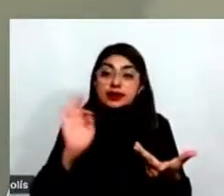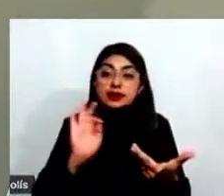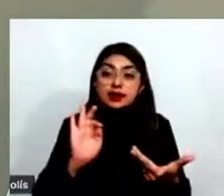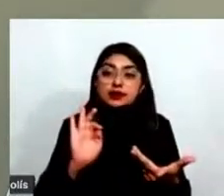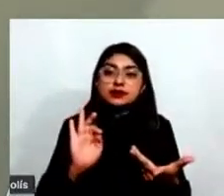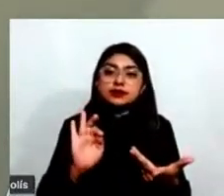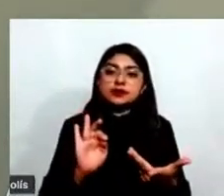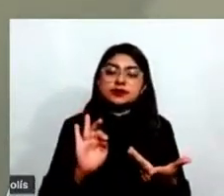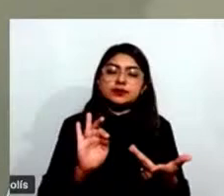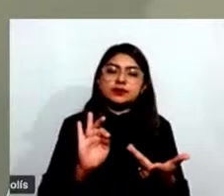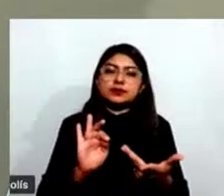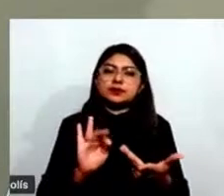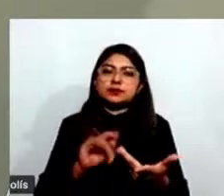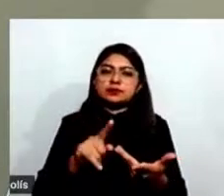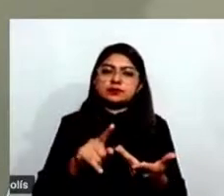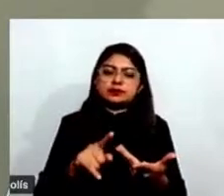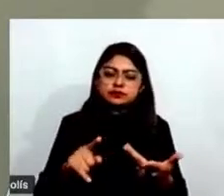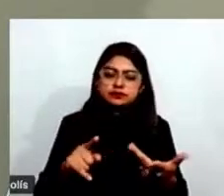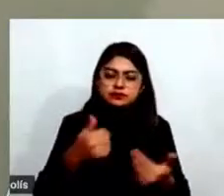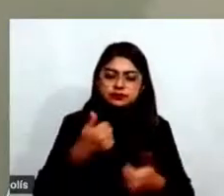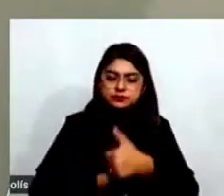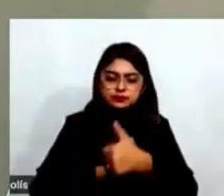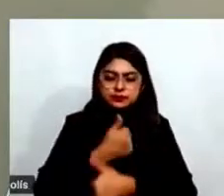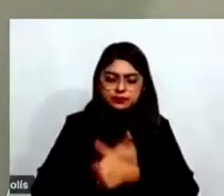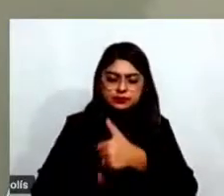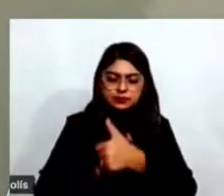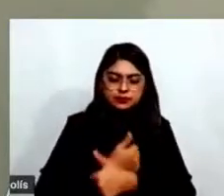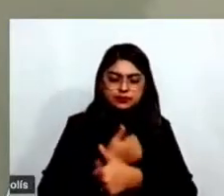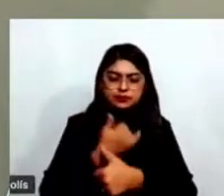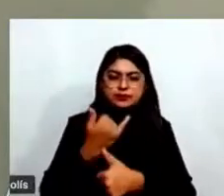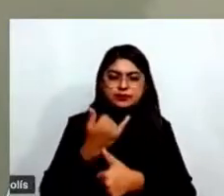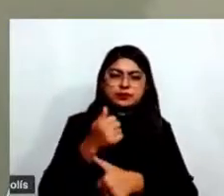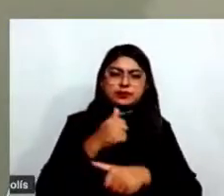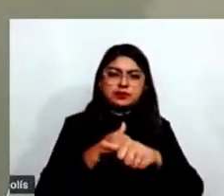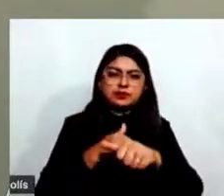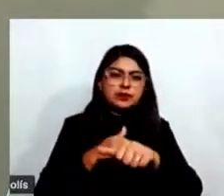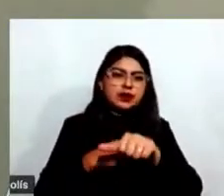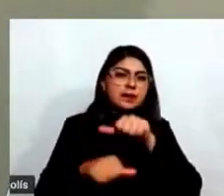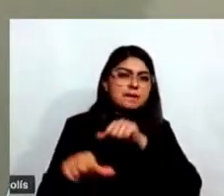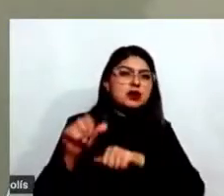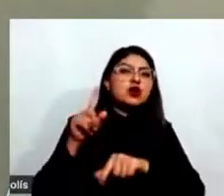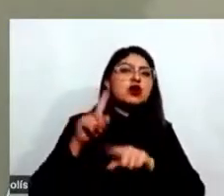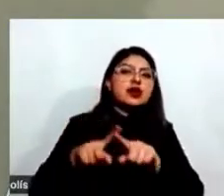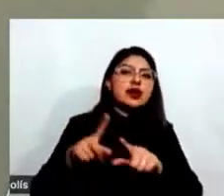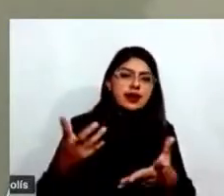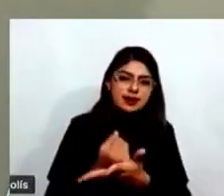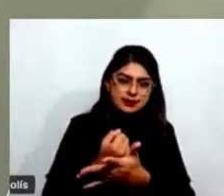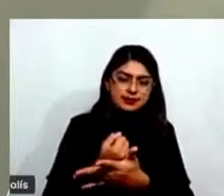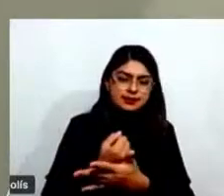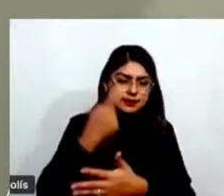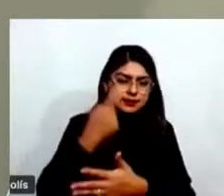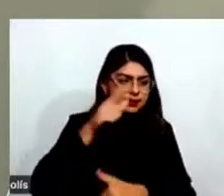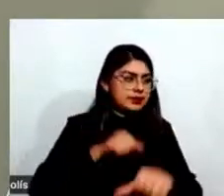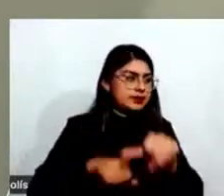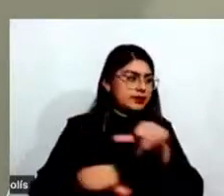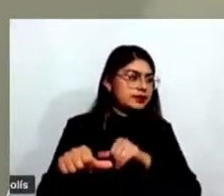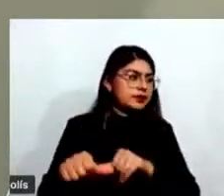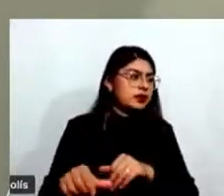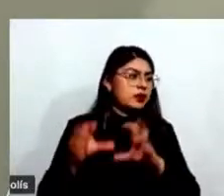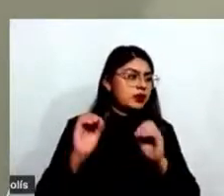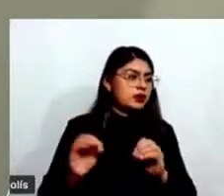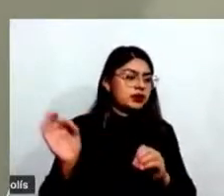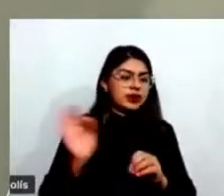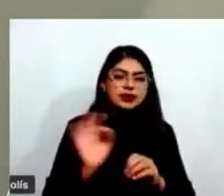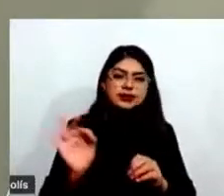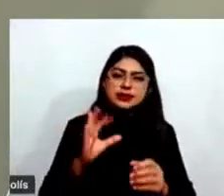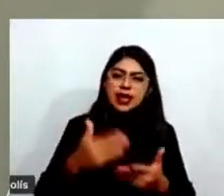el concurso y el reemplazo por quien ganó el concurso. O que previamente le hayan establecido un plazo